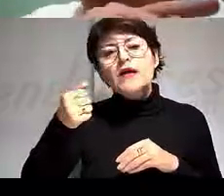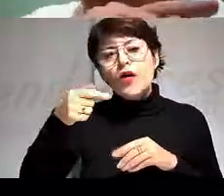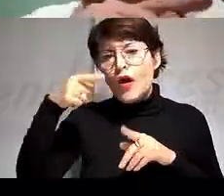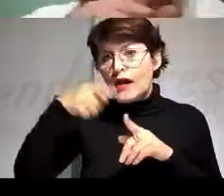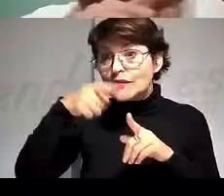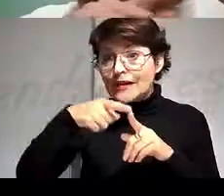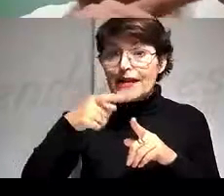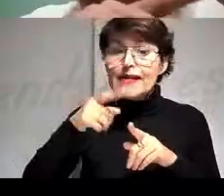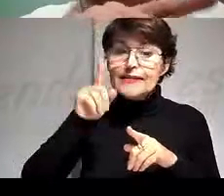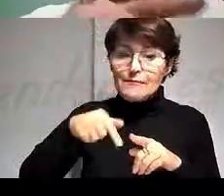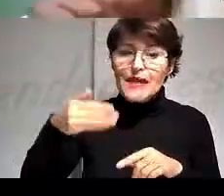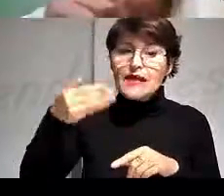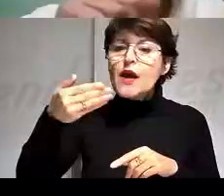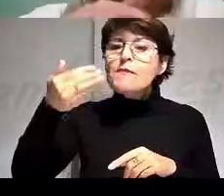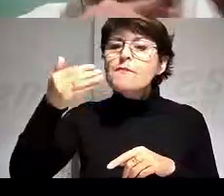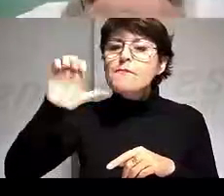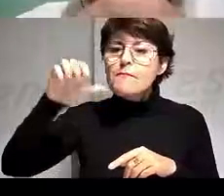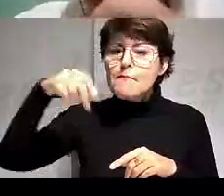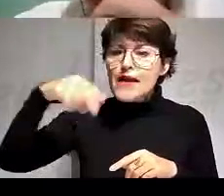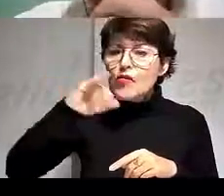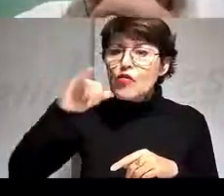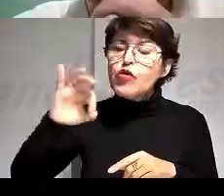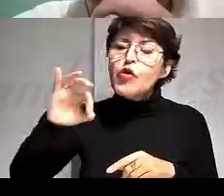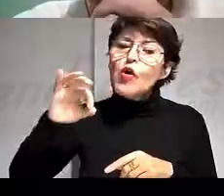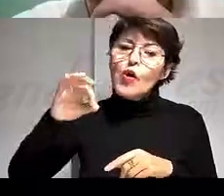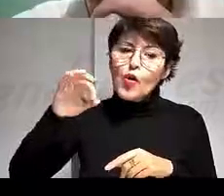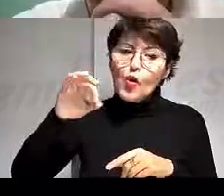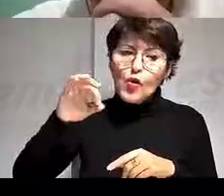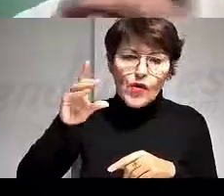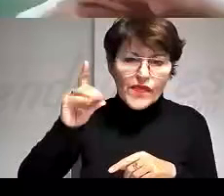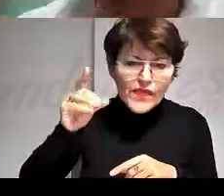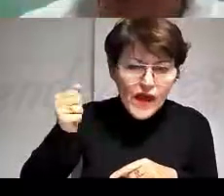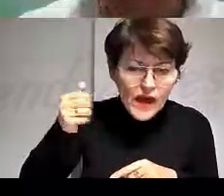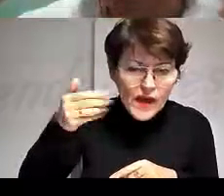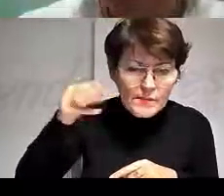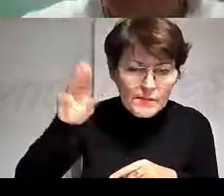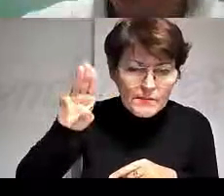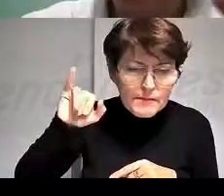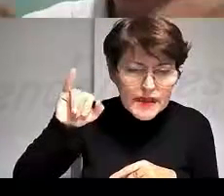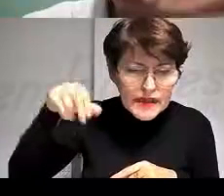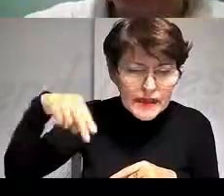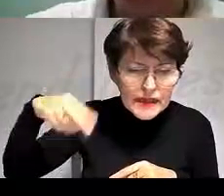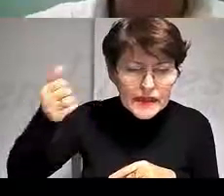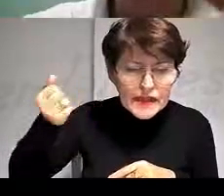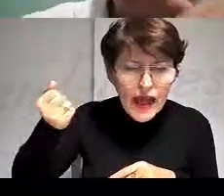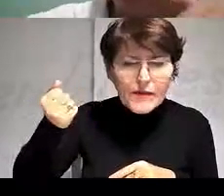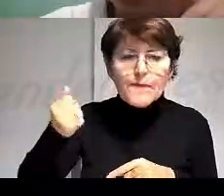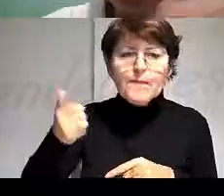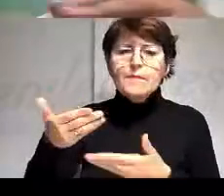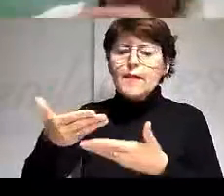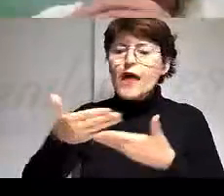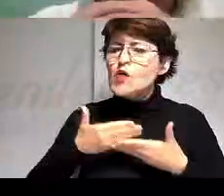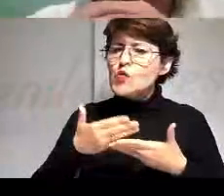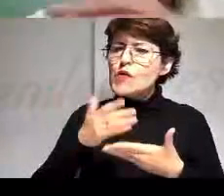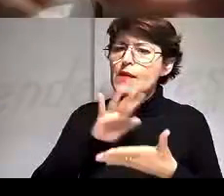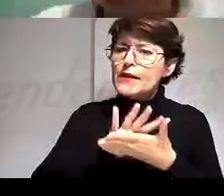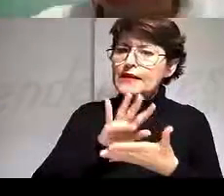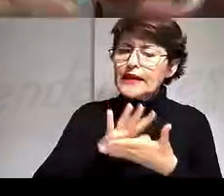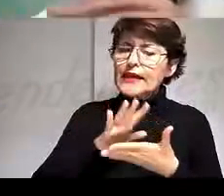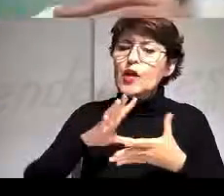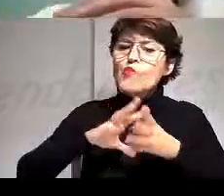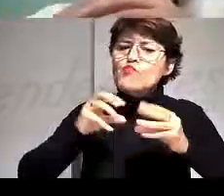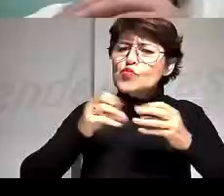las benzodiazepinas, los tranquilizantes, que son los que hacen que pues que nos podamos relajar, que nos podamos tranquilizar, que nos podamos descontracturar,